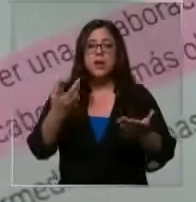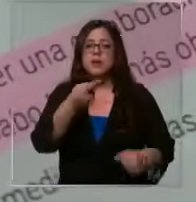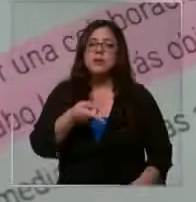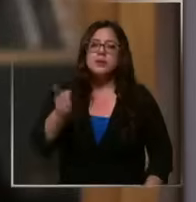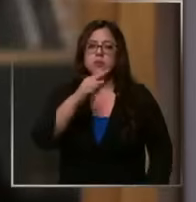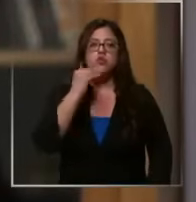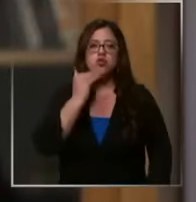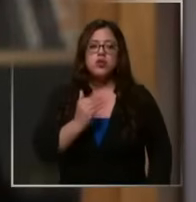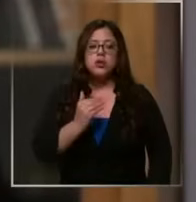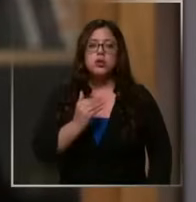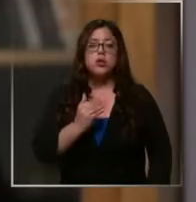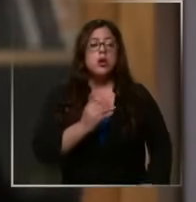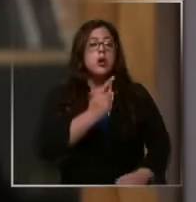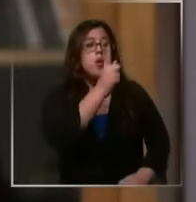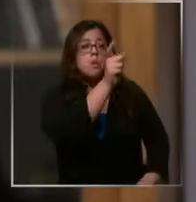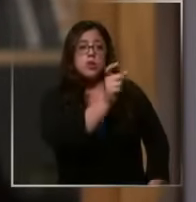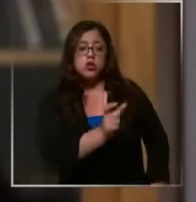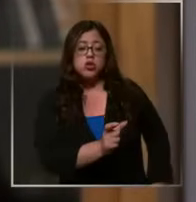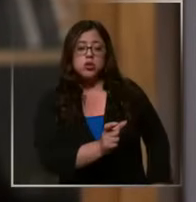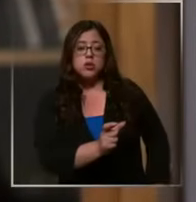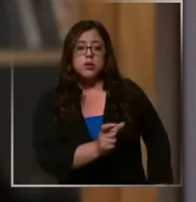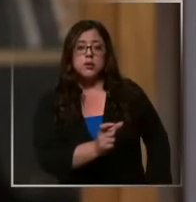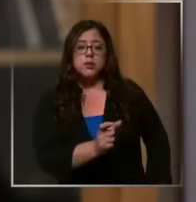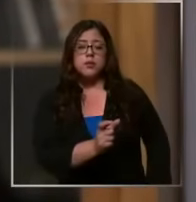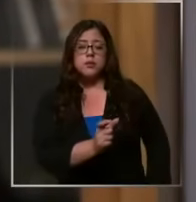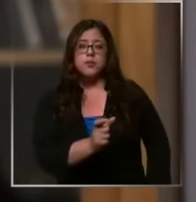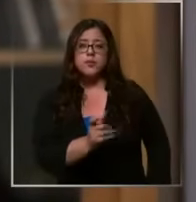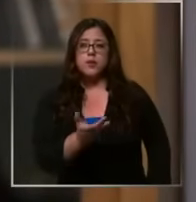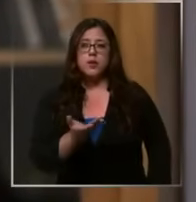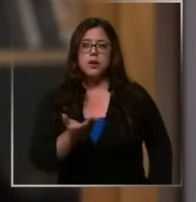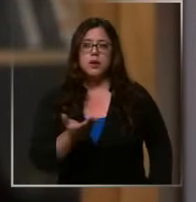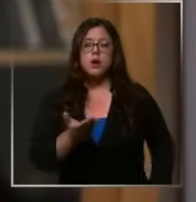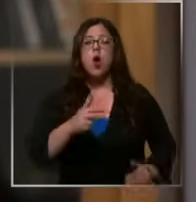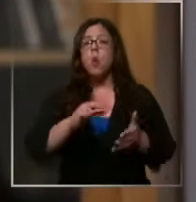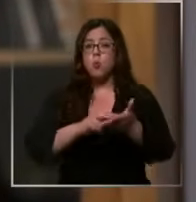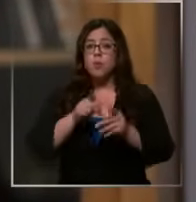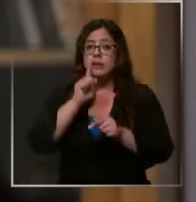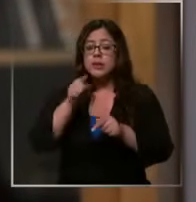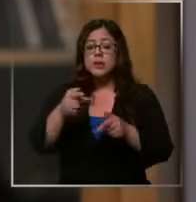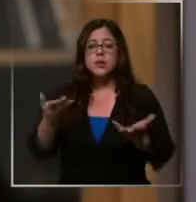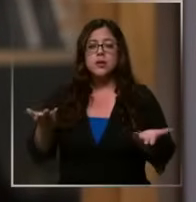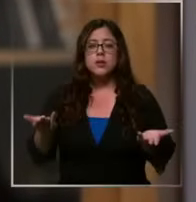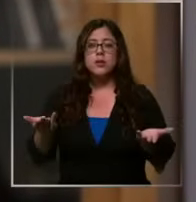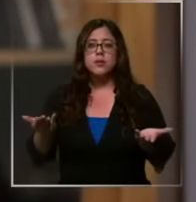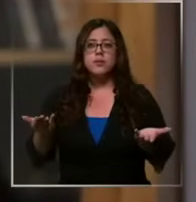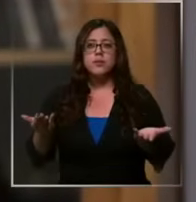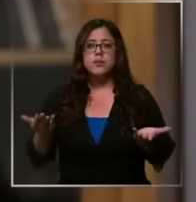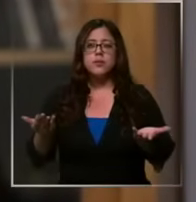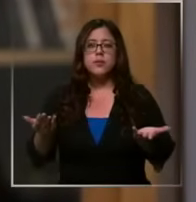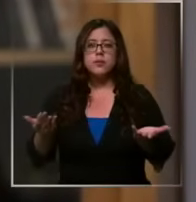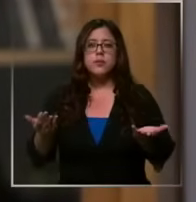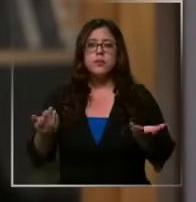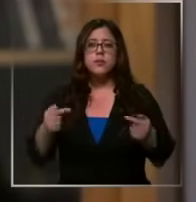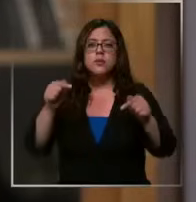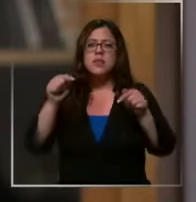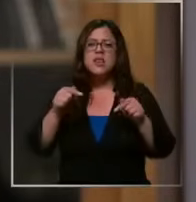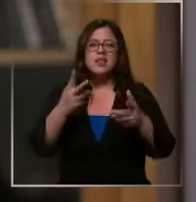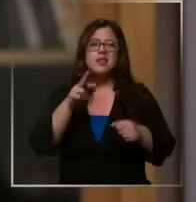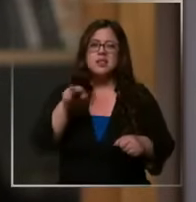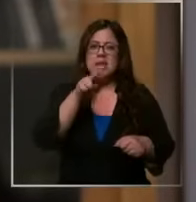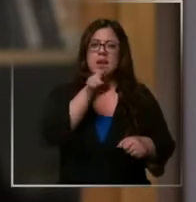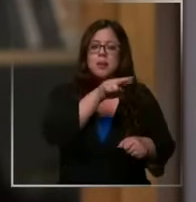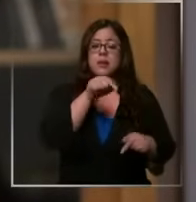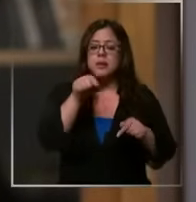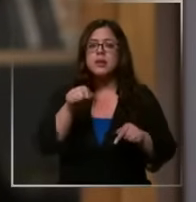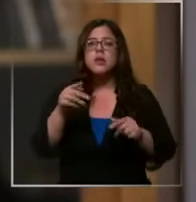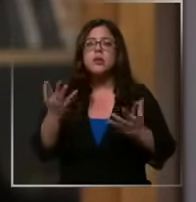restitución. Cuando una persona tiene esta problemática, que es una problemática relativamente común y que se